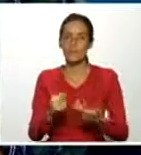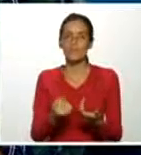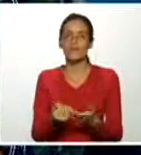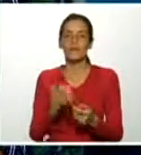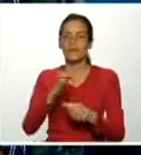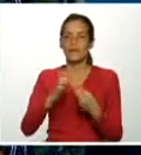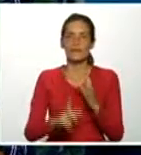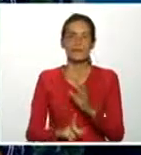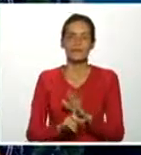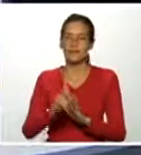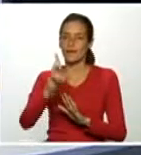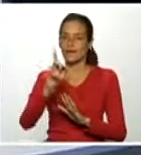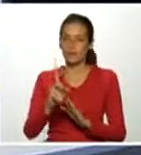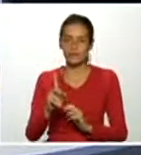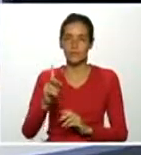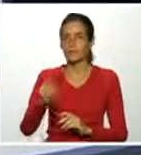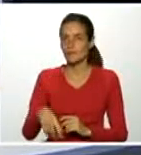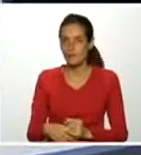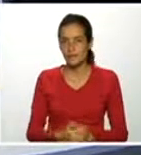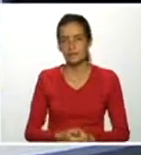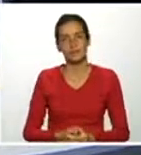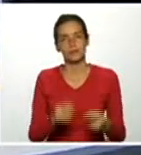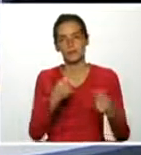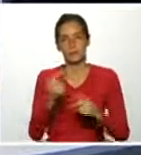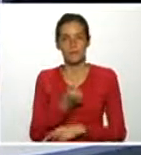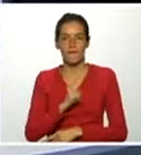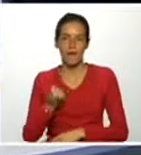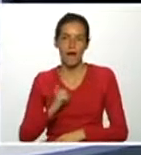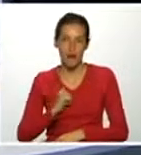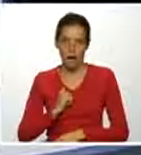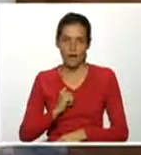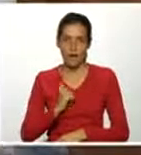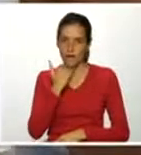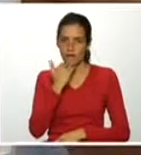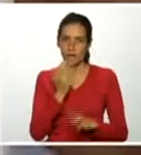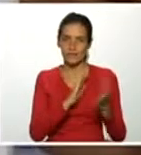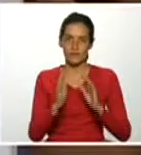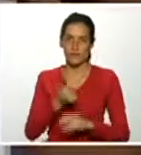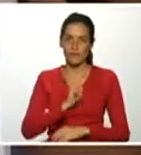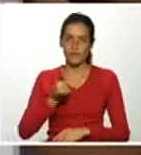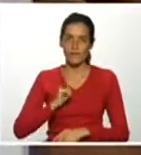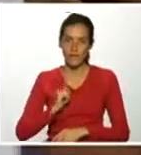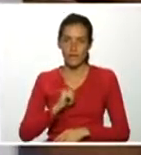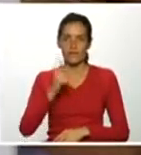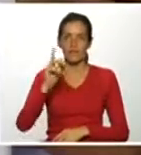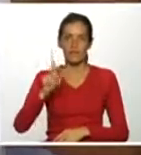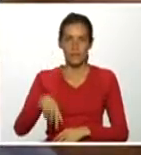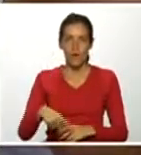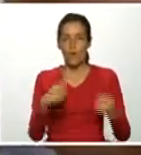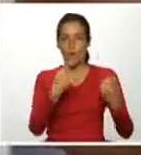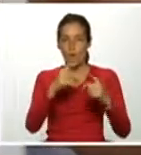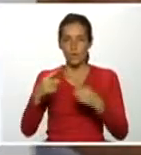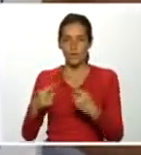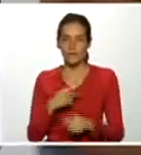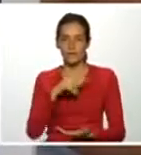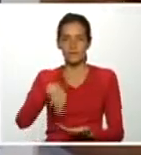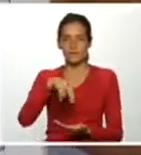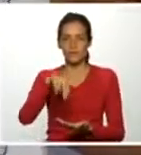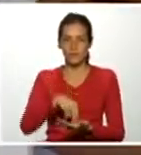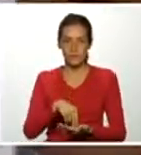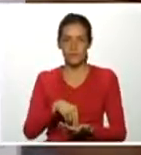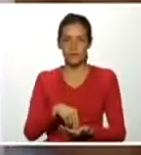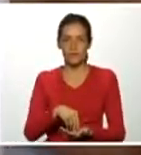sean desarrolladas con capitales privados, con organizaciones privadas o inclusive otras naciones, donde